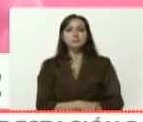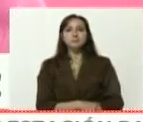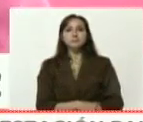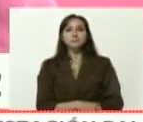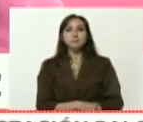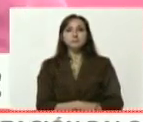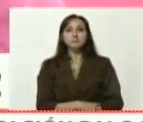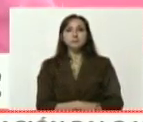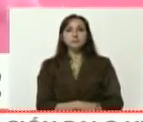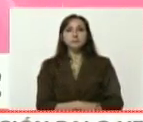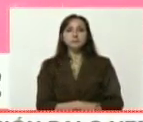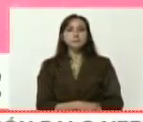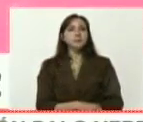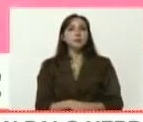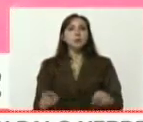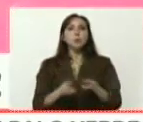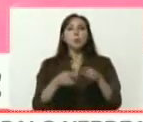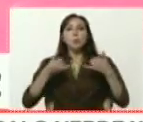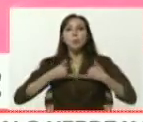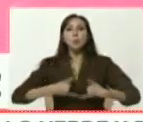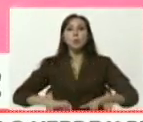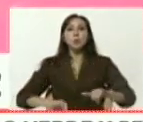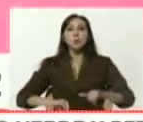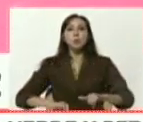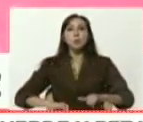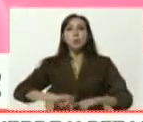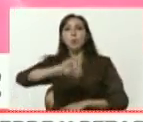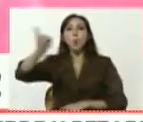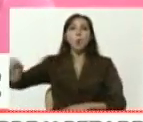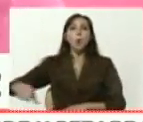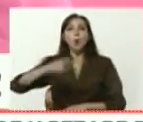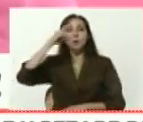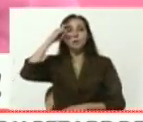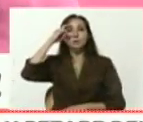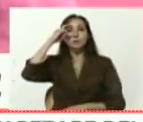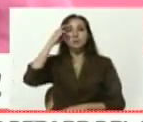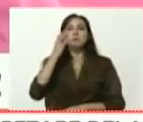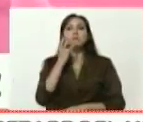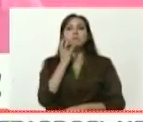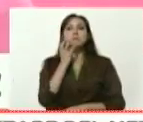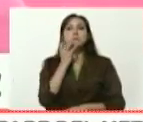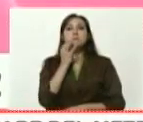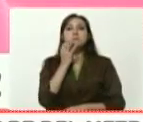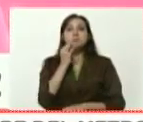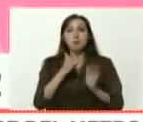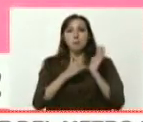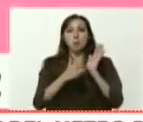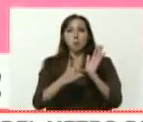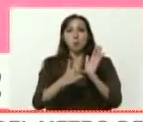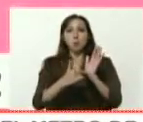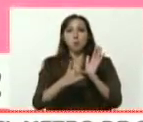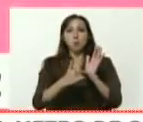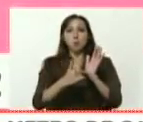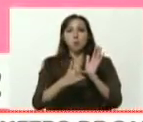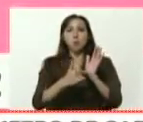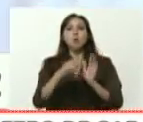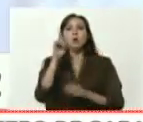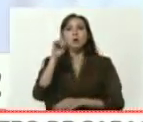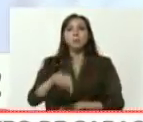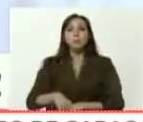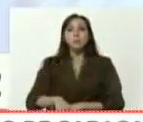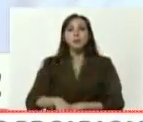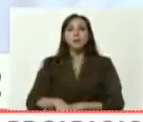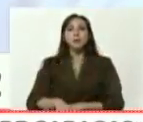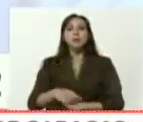Hemos venido acá como hijos de Jorge, con su ejemplo por siempre. Hemos venido acá como militantes de esta